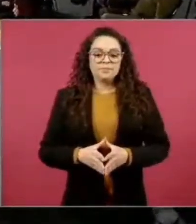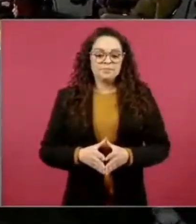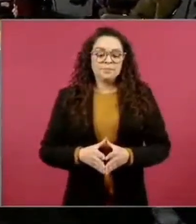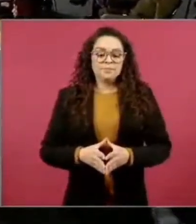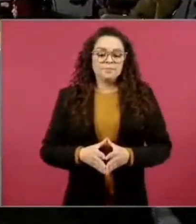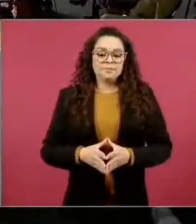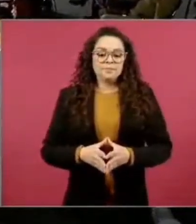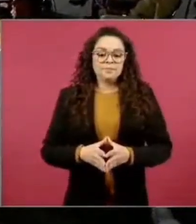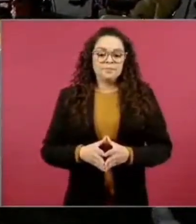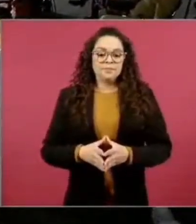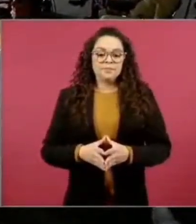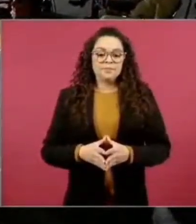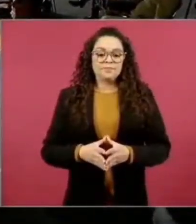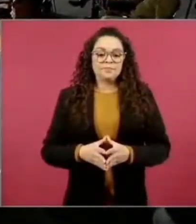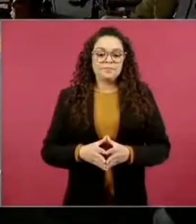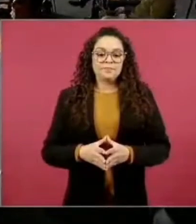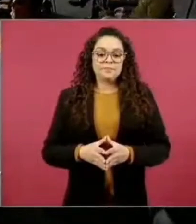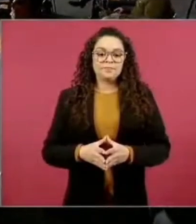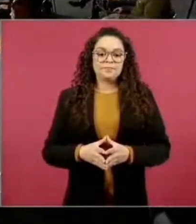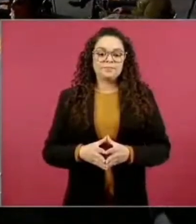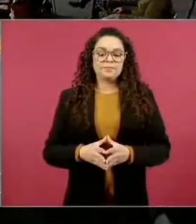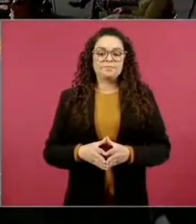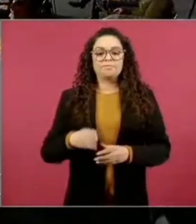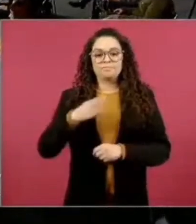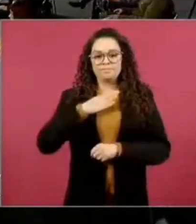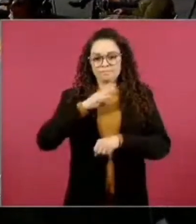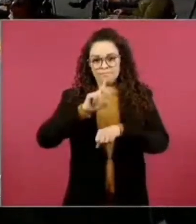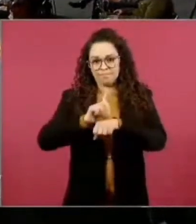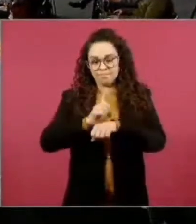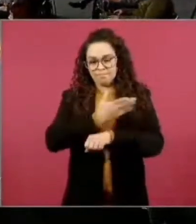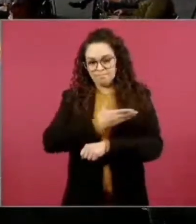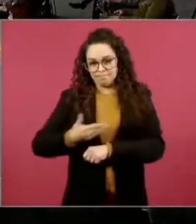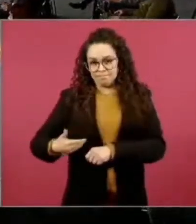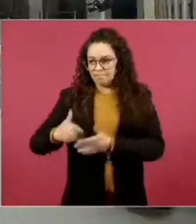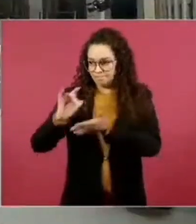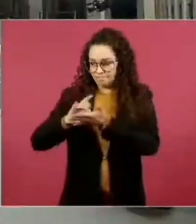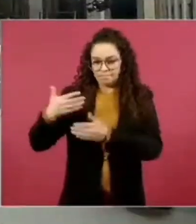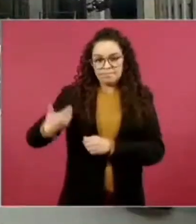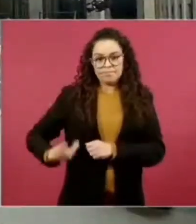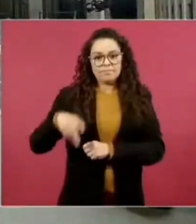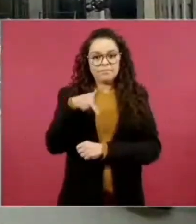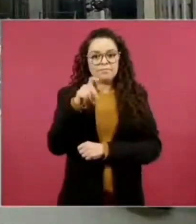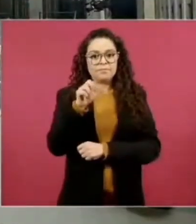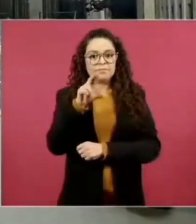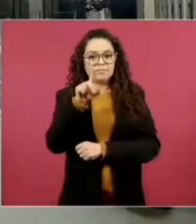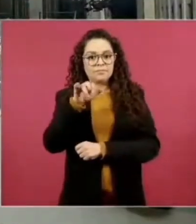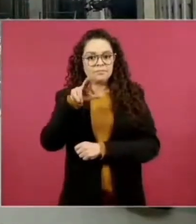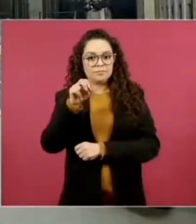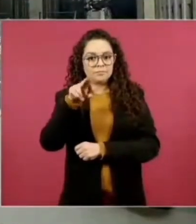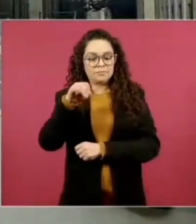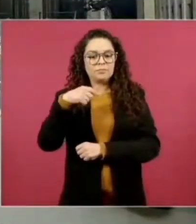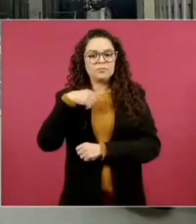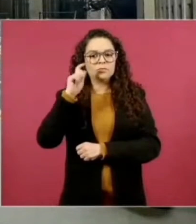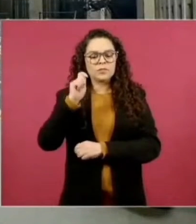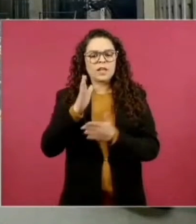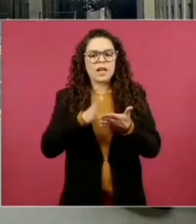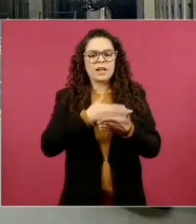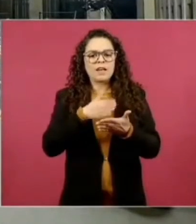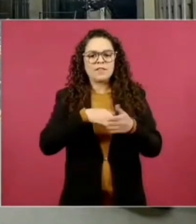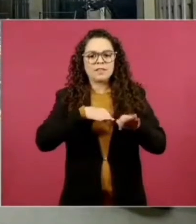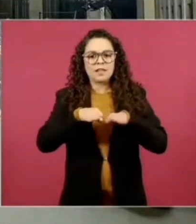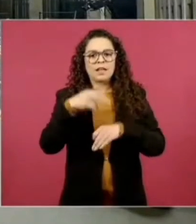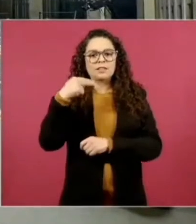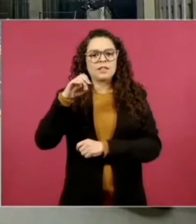Gracias. Gracias. Buenos días, presidente. Mi nombre es Carolina Romero, vengo de la revista El Chamuco. Hace